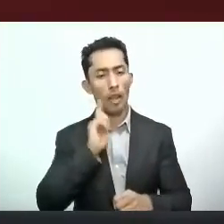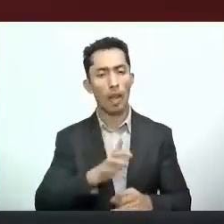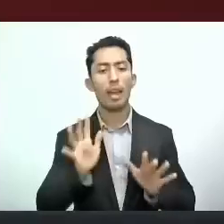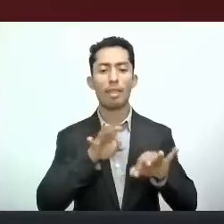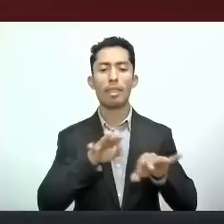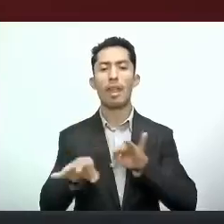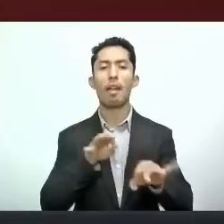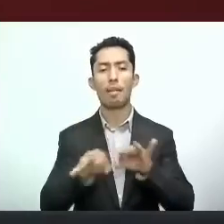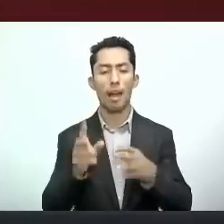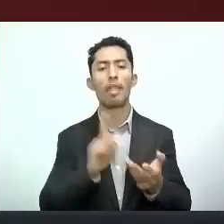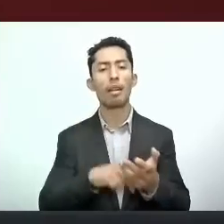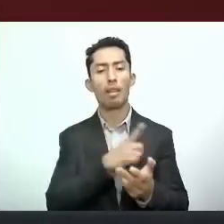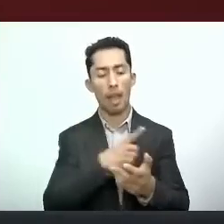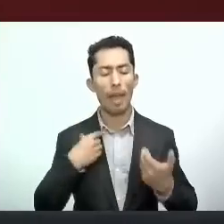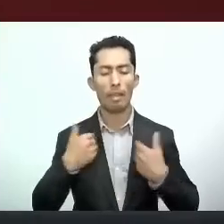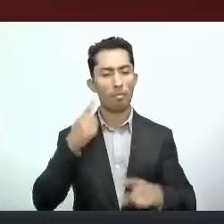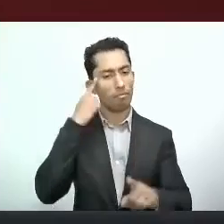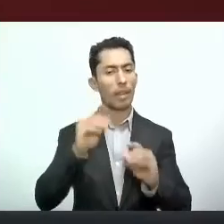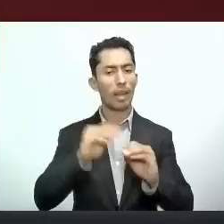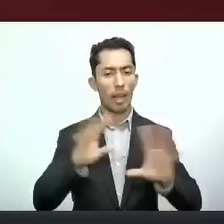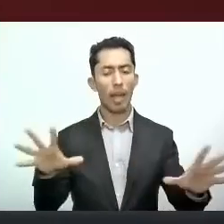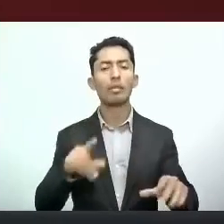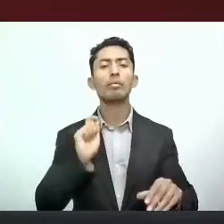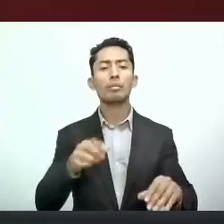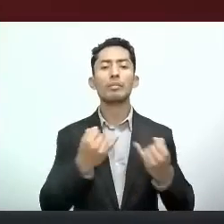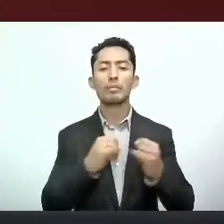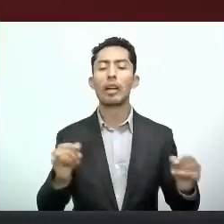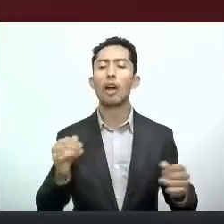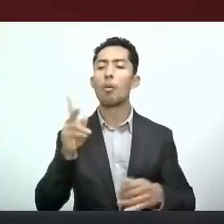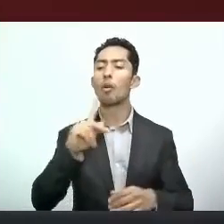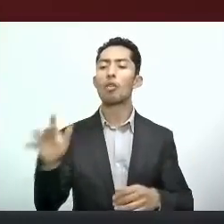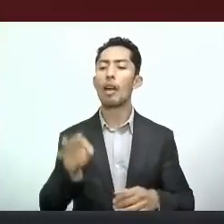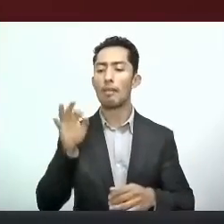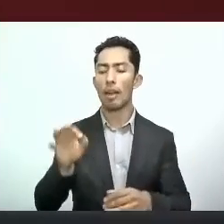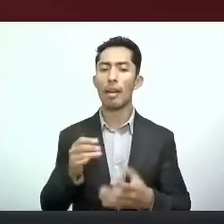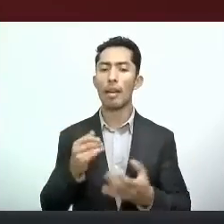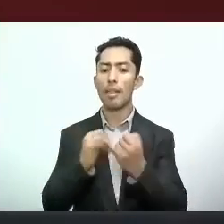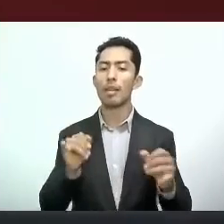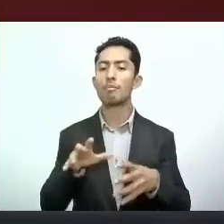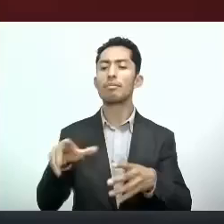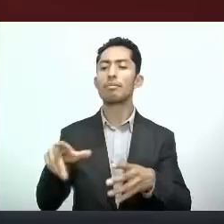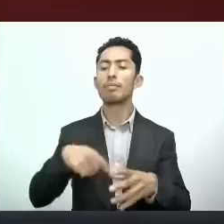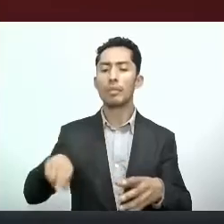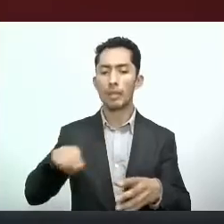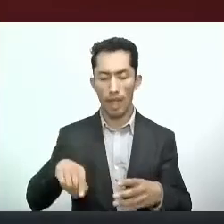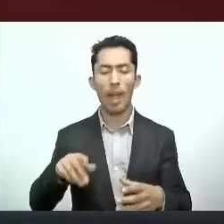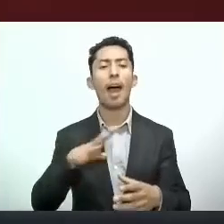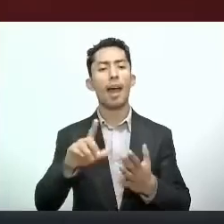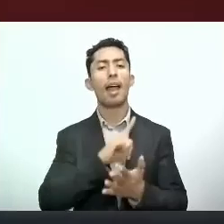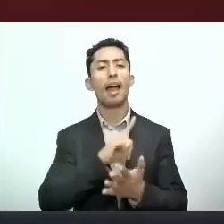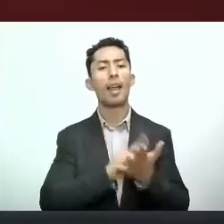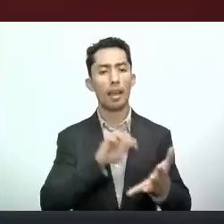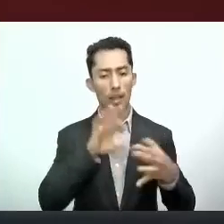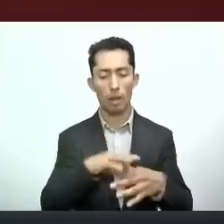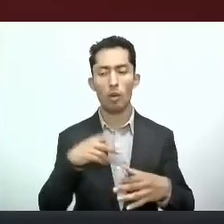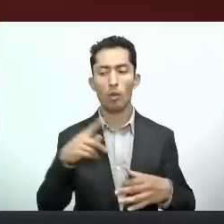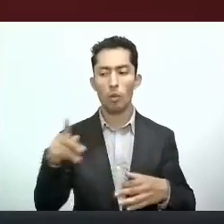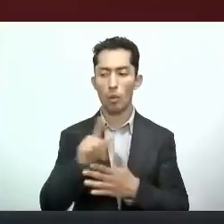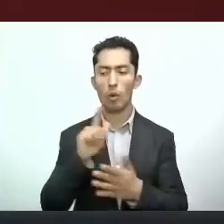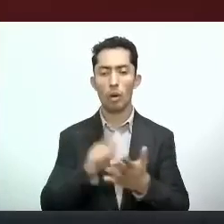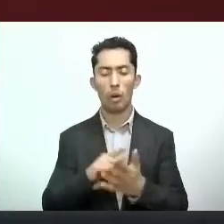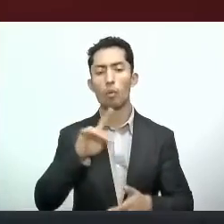lo tenemos claro. La independencia del Poder Judicial radica y la legitimidad del Poder Judicial